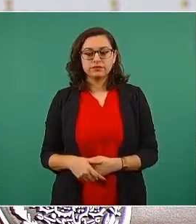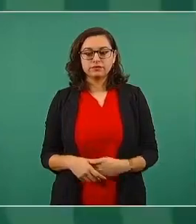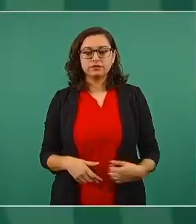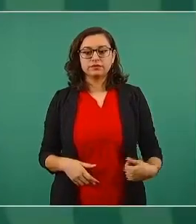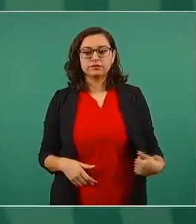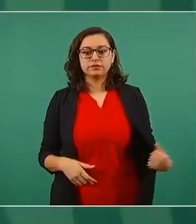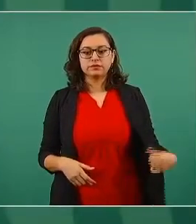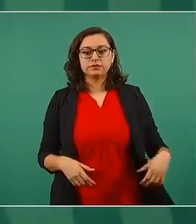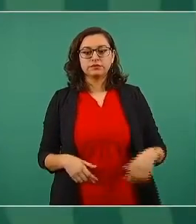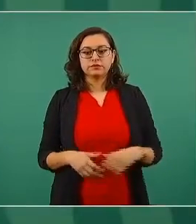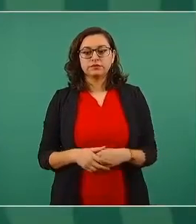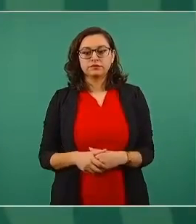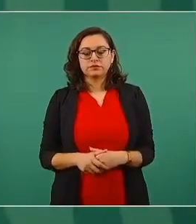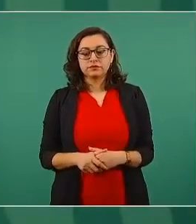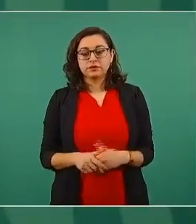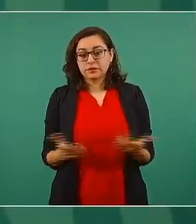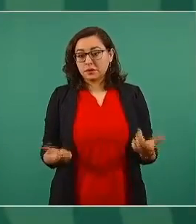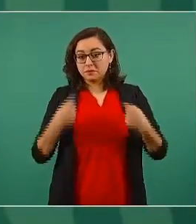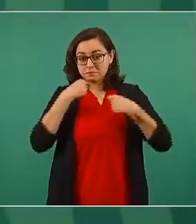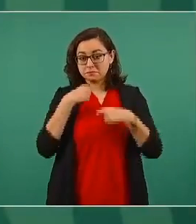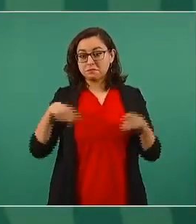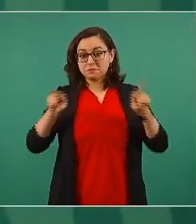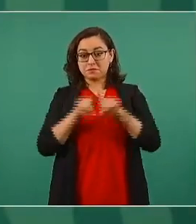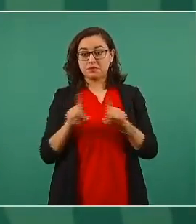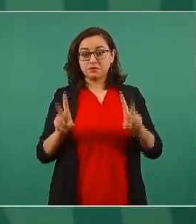Como tampoco hay bancos.